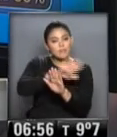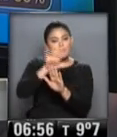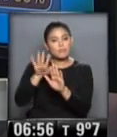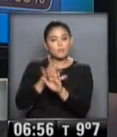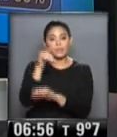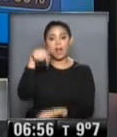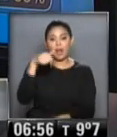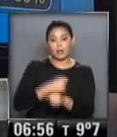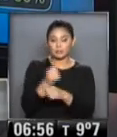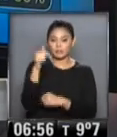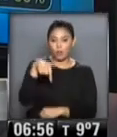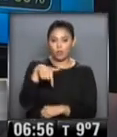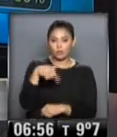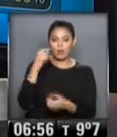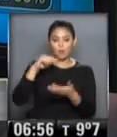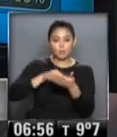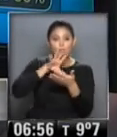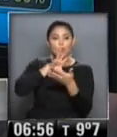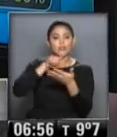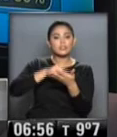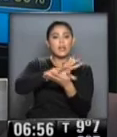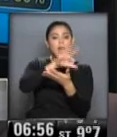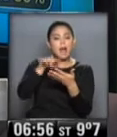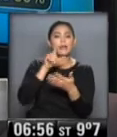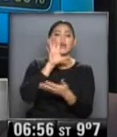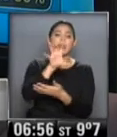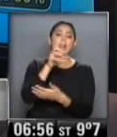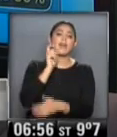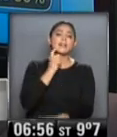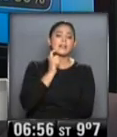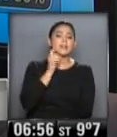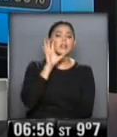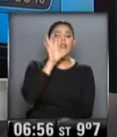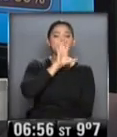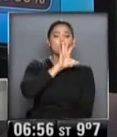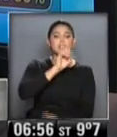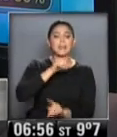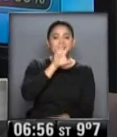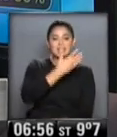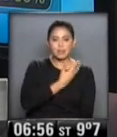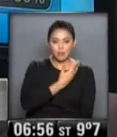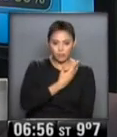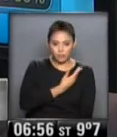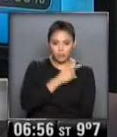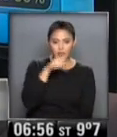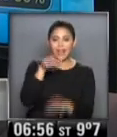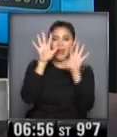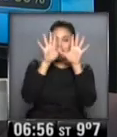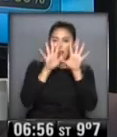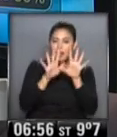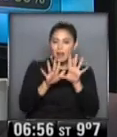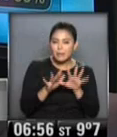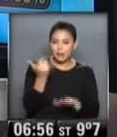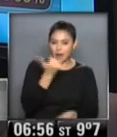momento, en esta mañana, sobre la provincia de Buenos Aires, Entre Ríos, sobre el sur y centro de Santa Fe, son nieblas y